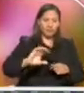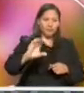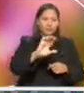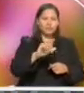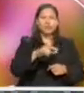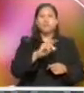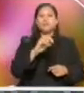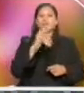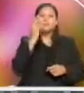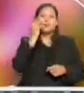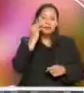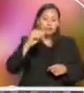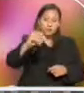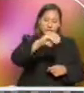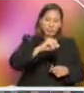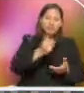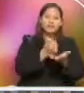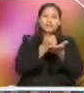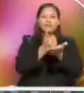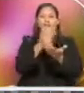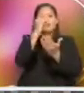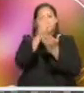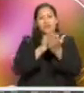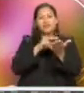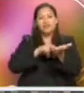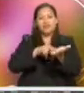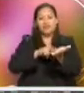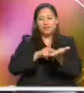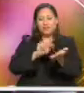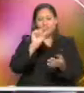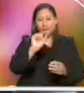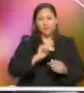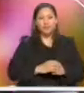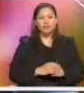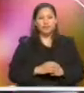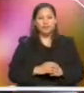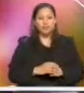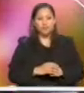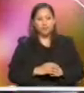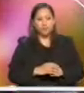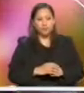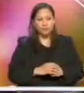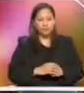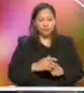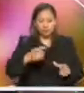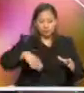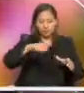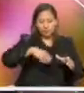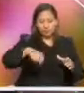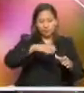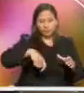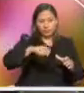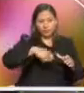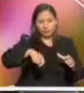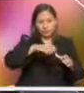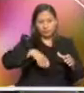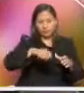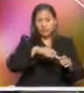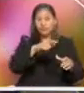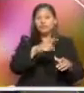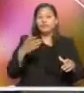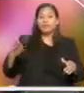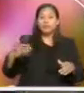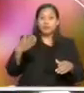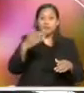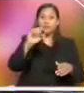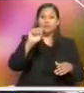aletargamos el proceso de exacto. oxidación. Sí, hacemos que tarde muchísimo más Ya. en oxidarse, ¿no? Muy bien. Entonces, bueno, tenemos aquí el surimi, que lo que